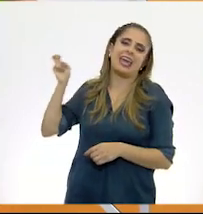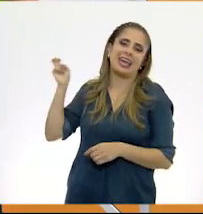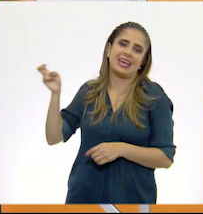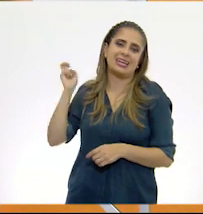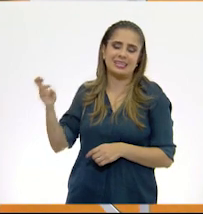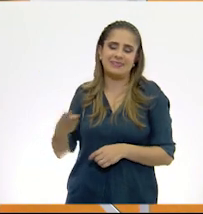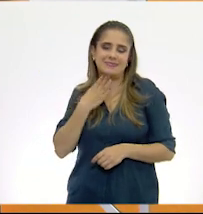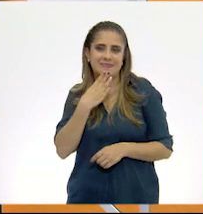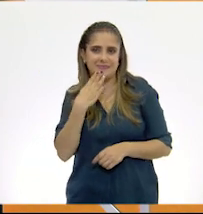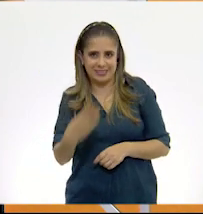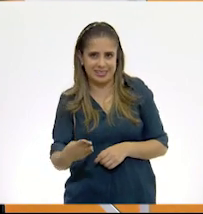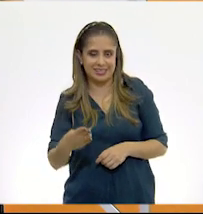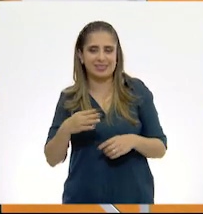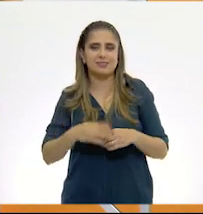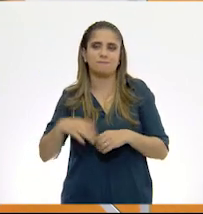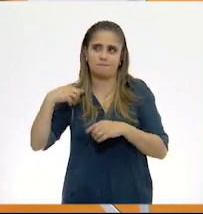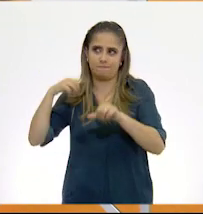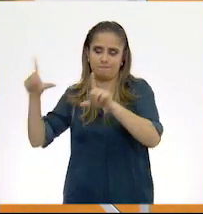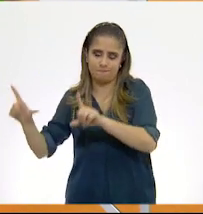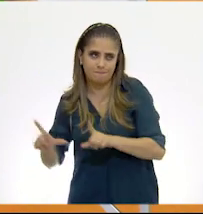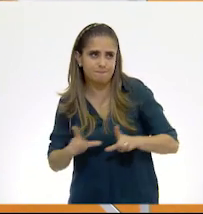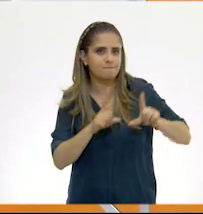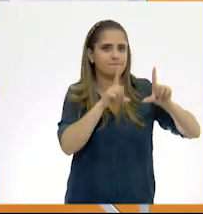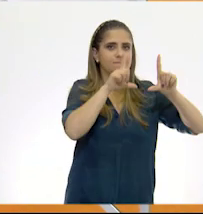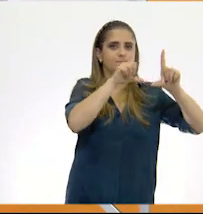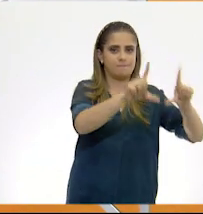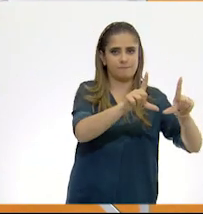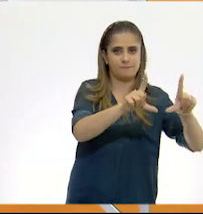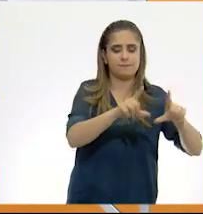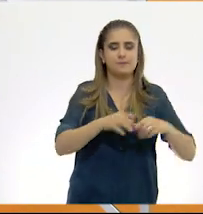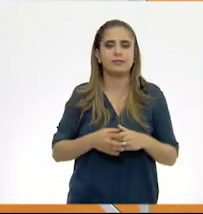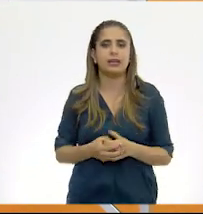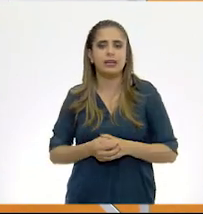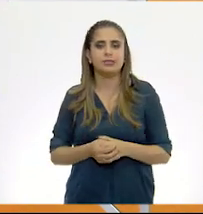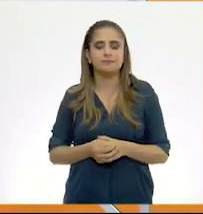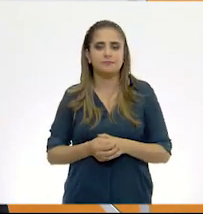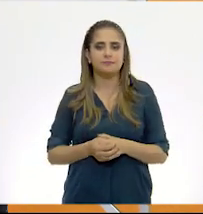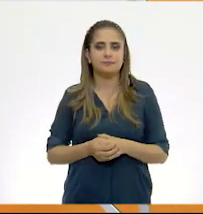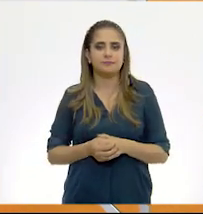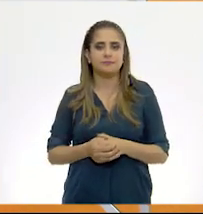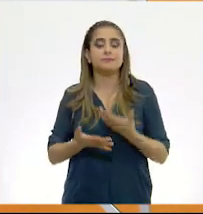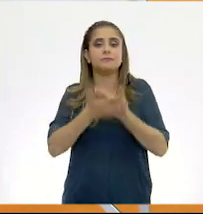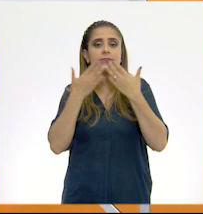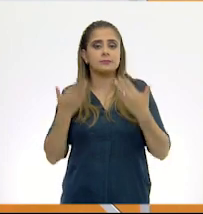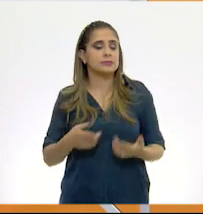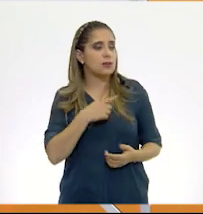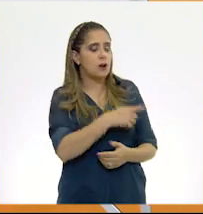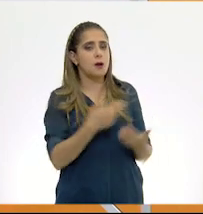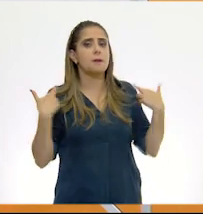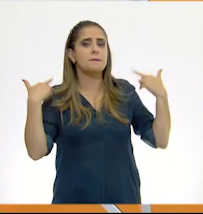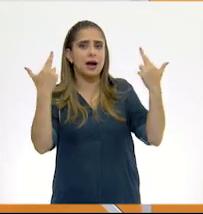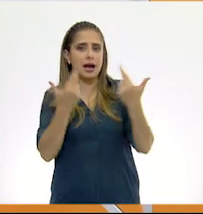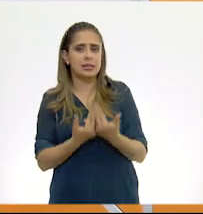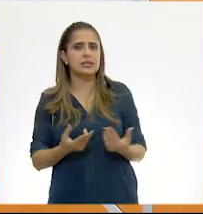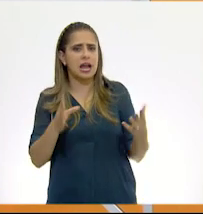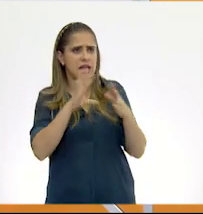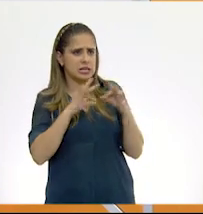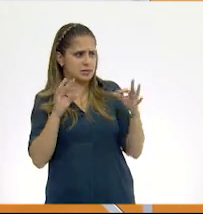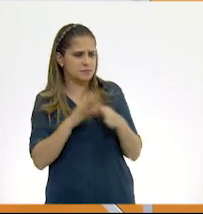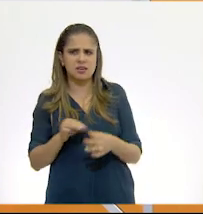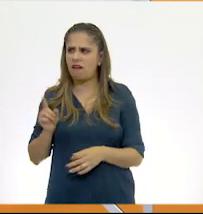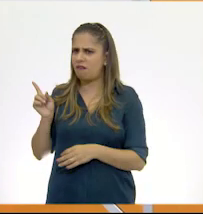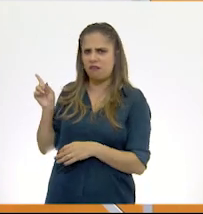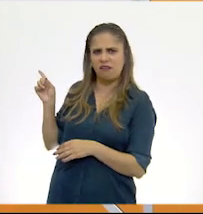ver, muy bien, vamos a pegarla. Y ahora vamos a pedirle a la maestra que nos explique qué tipo